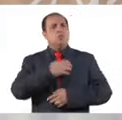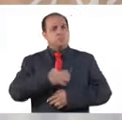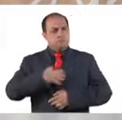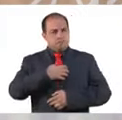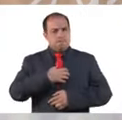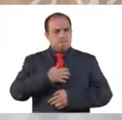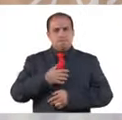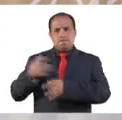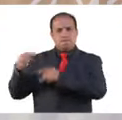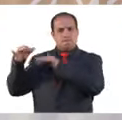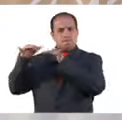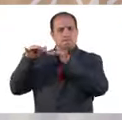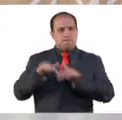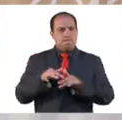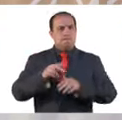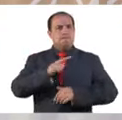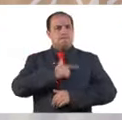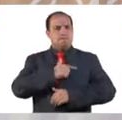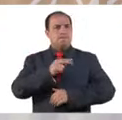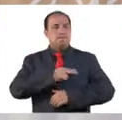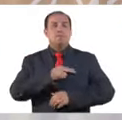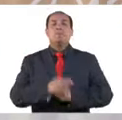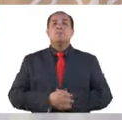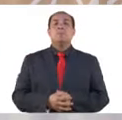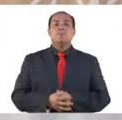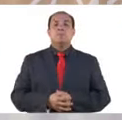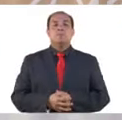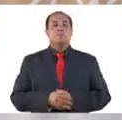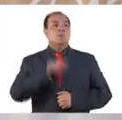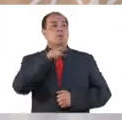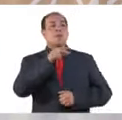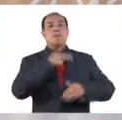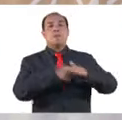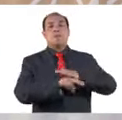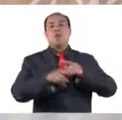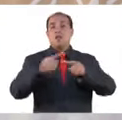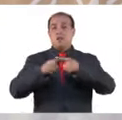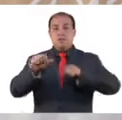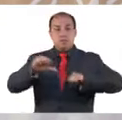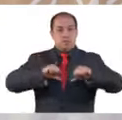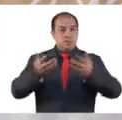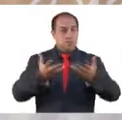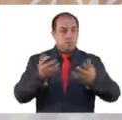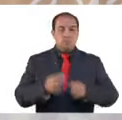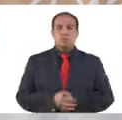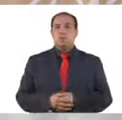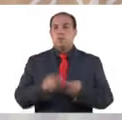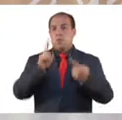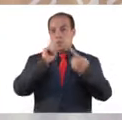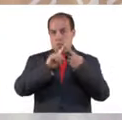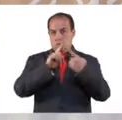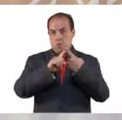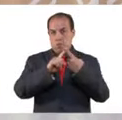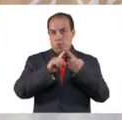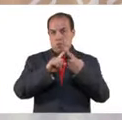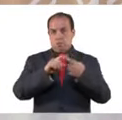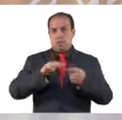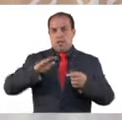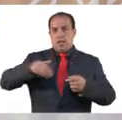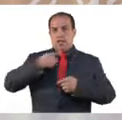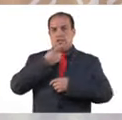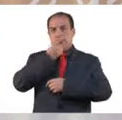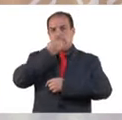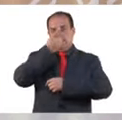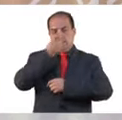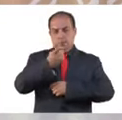la guardia. Y en el metro sí han estado haciendo varias acciones. La primera tiene que ver, como lo mencionamos